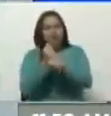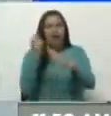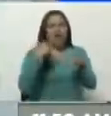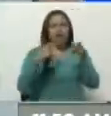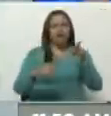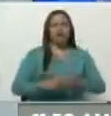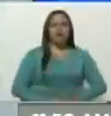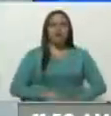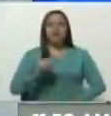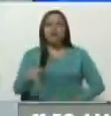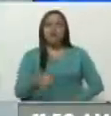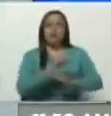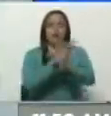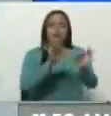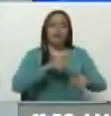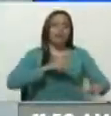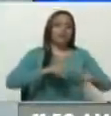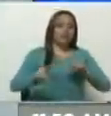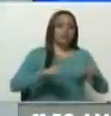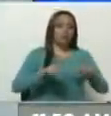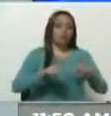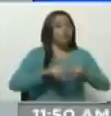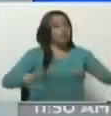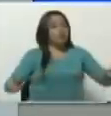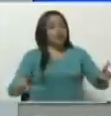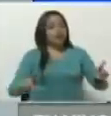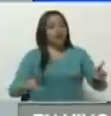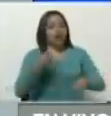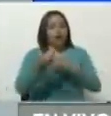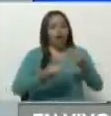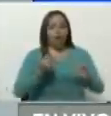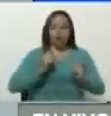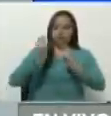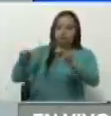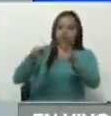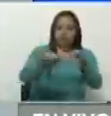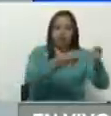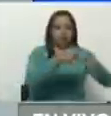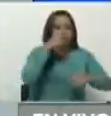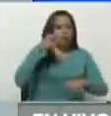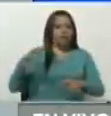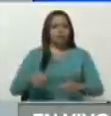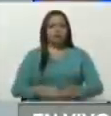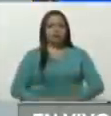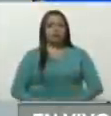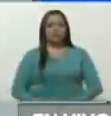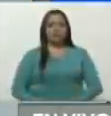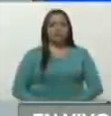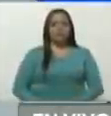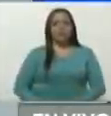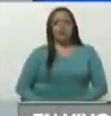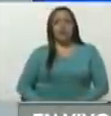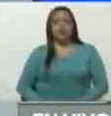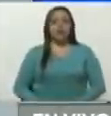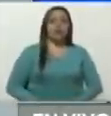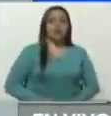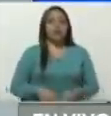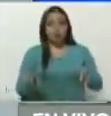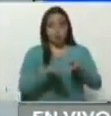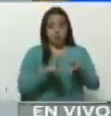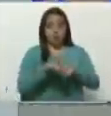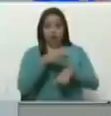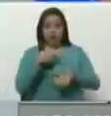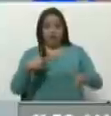manejo democrático de los resultados de esa producción. Es decir, los intentos de golpe,